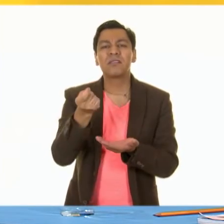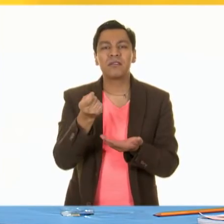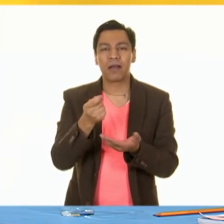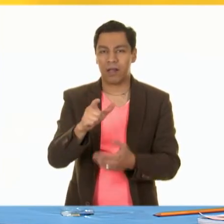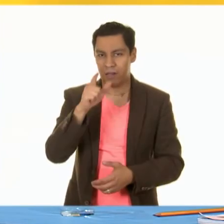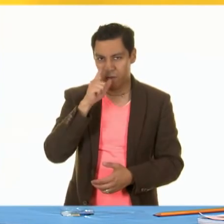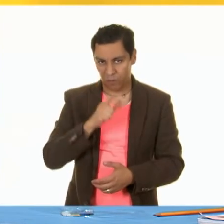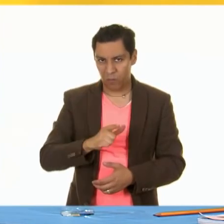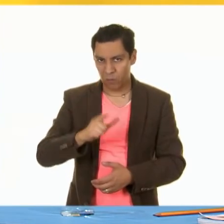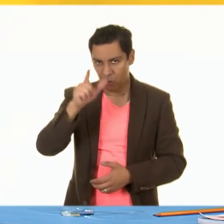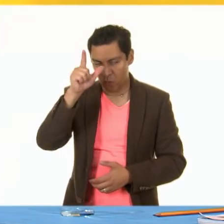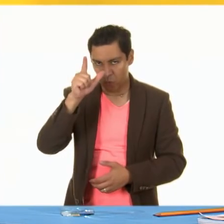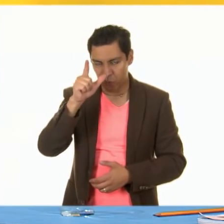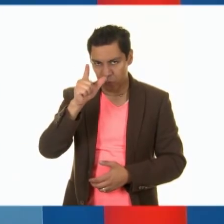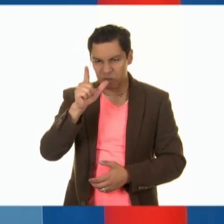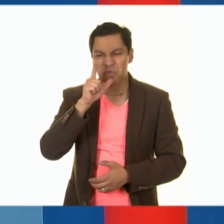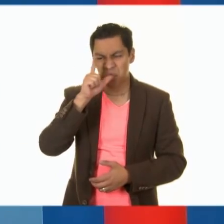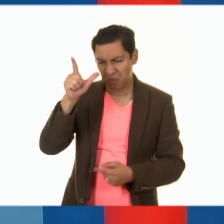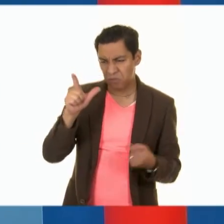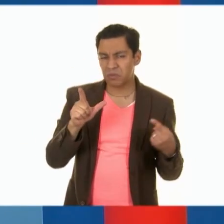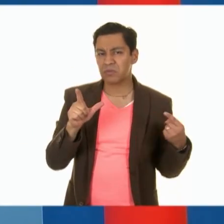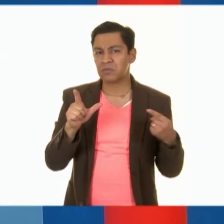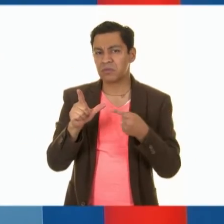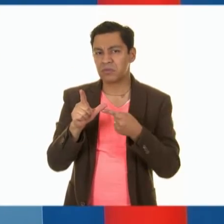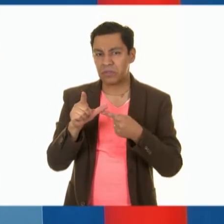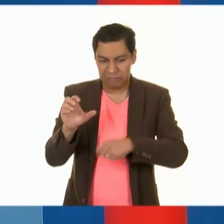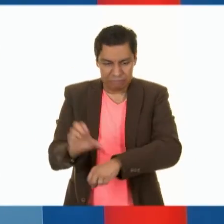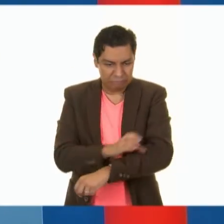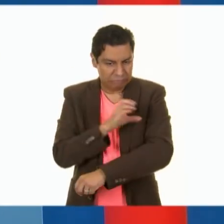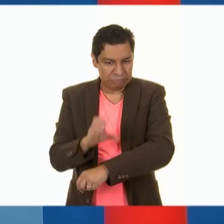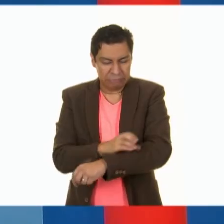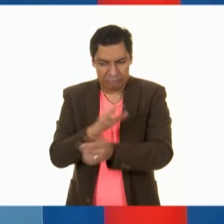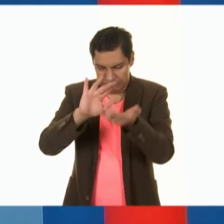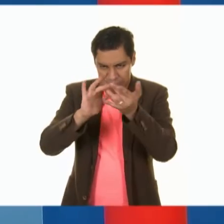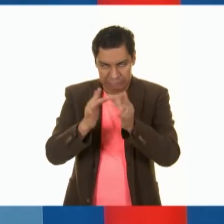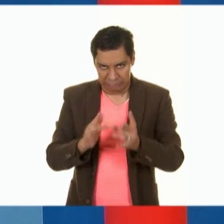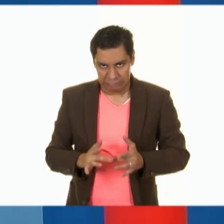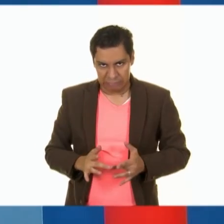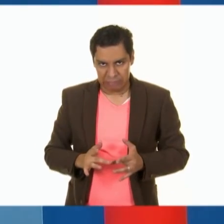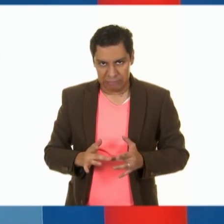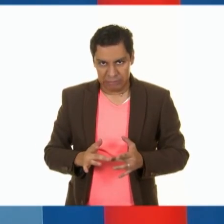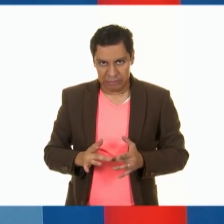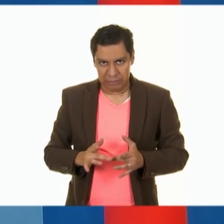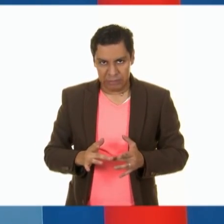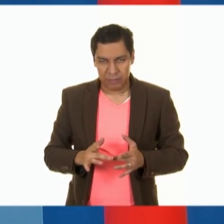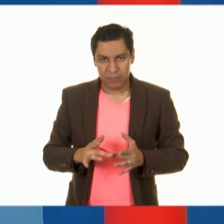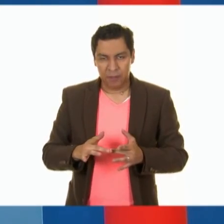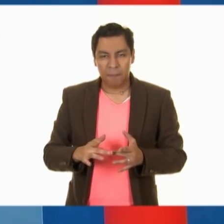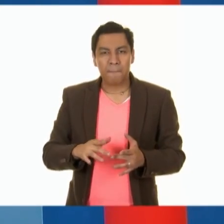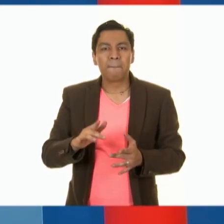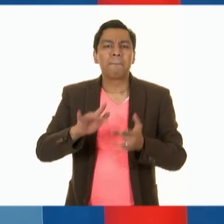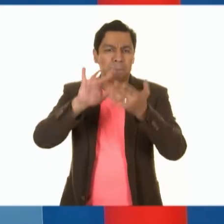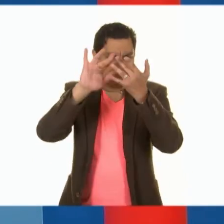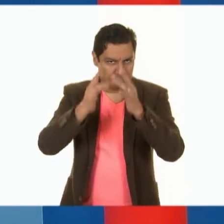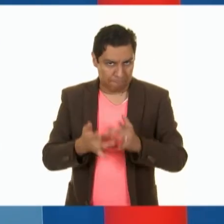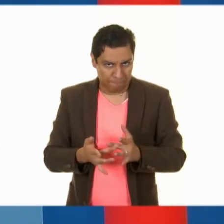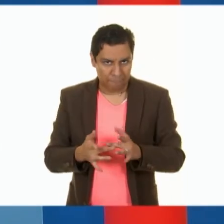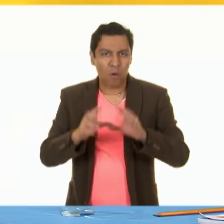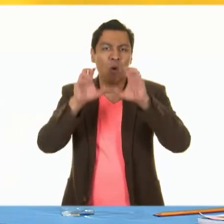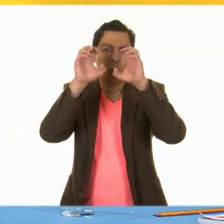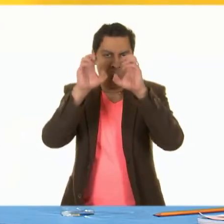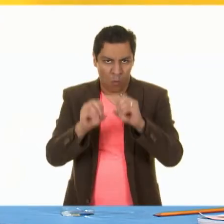es radiación electromagnética. Es parte de un espectro y se comporta como una partícula y como una